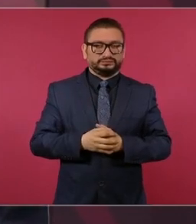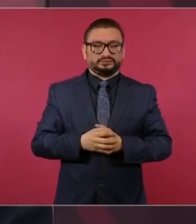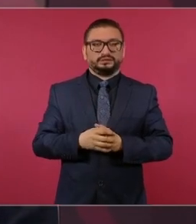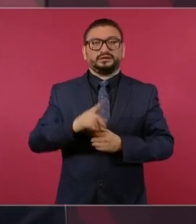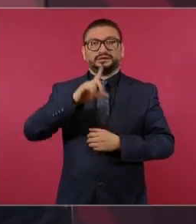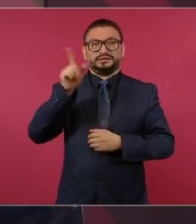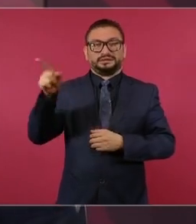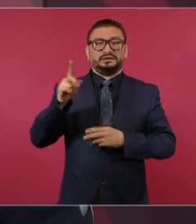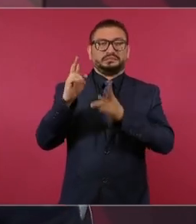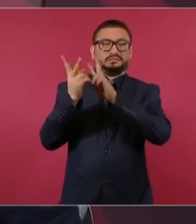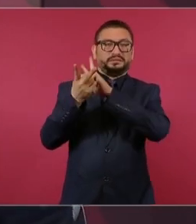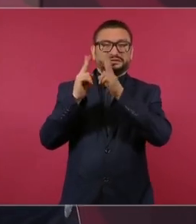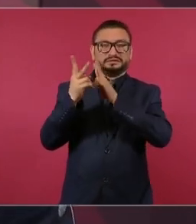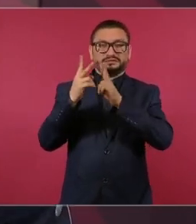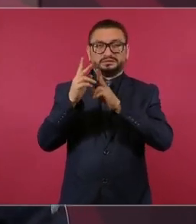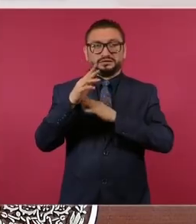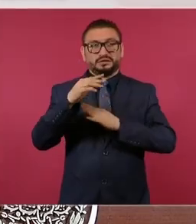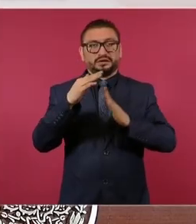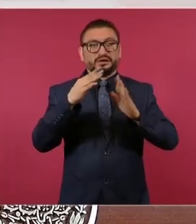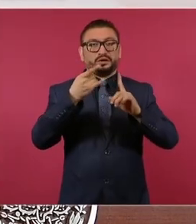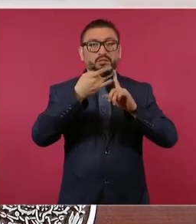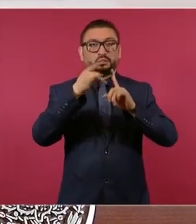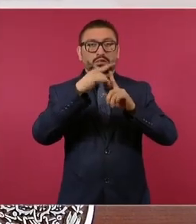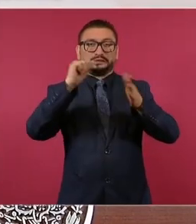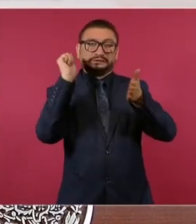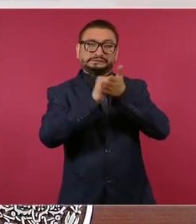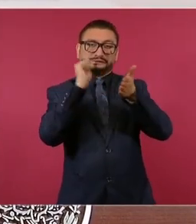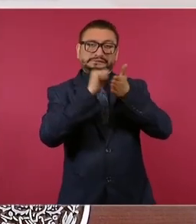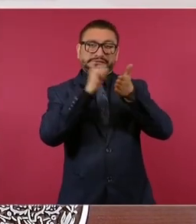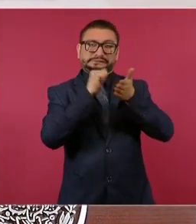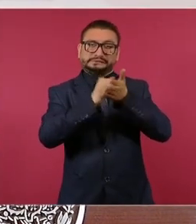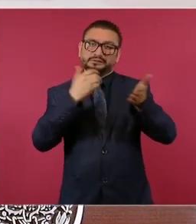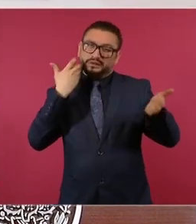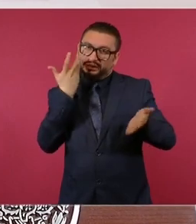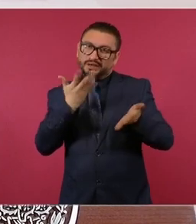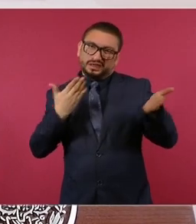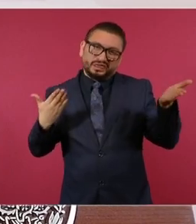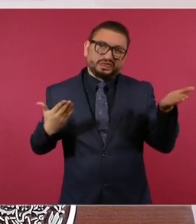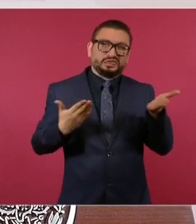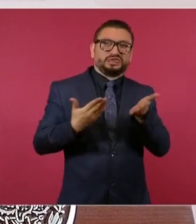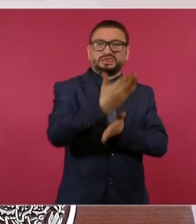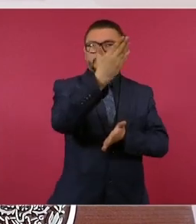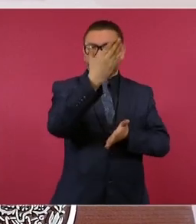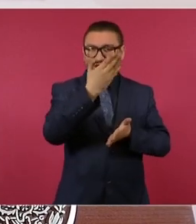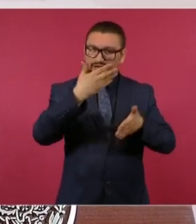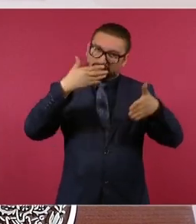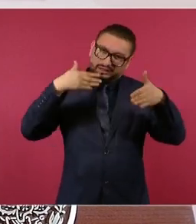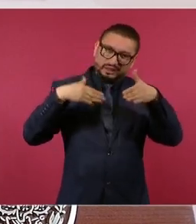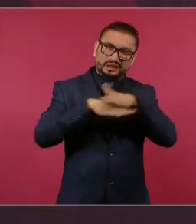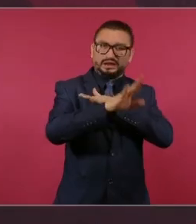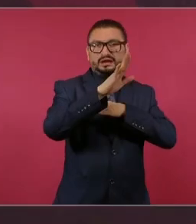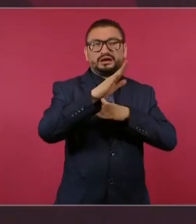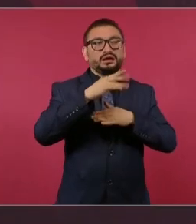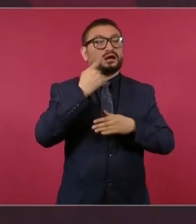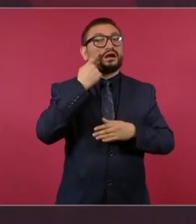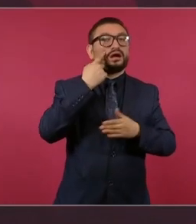y luego va y toca la puerta y se quiere meter hasta la cocina,